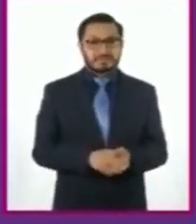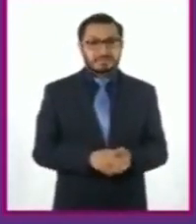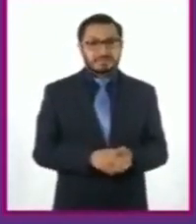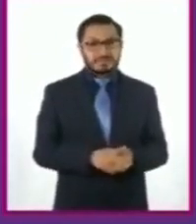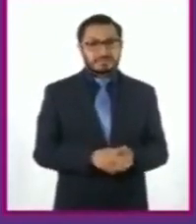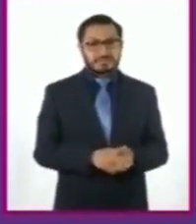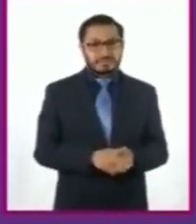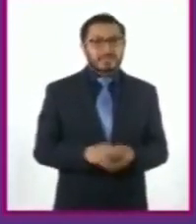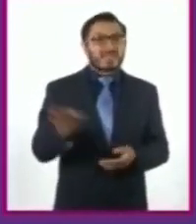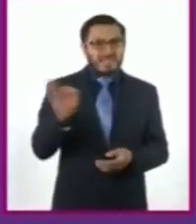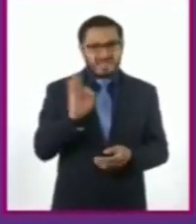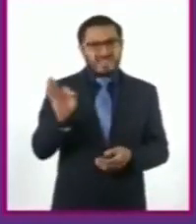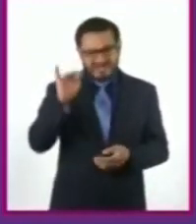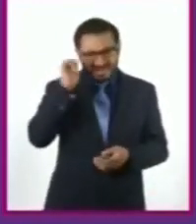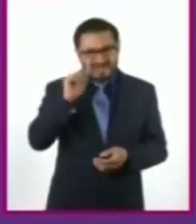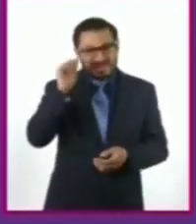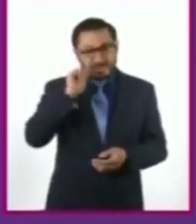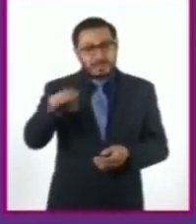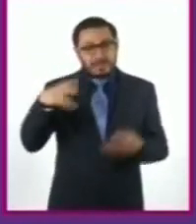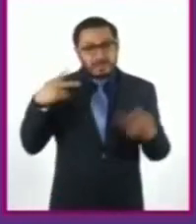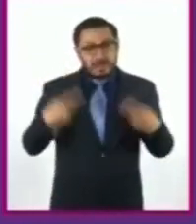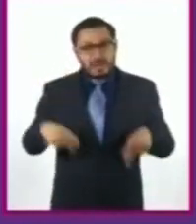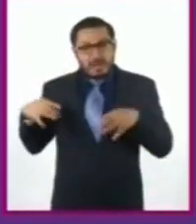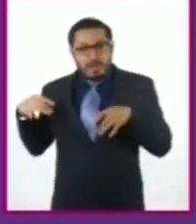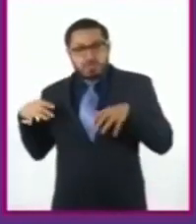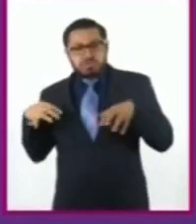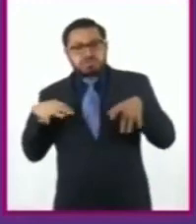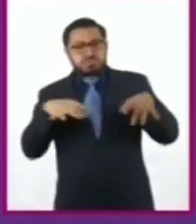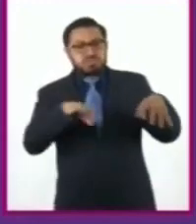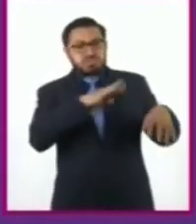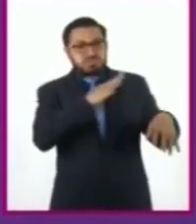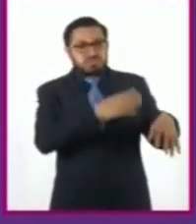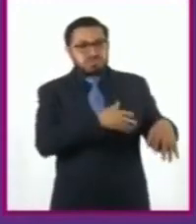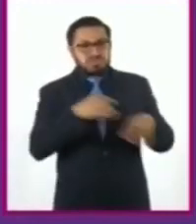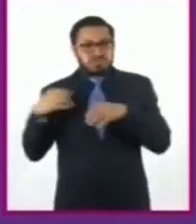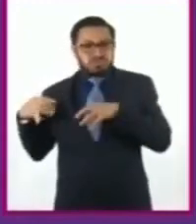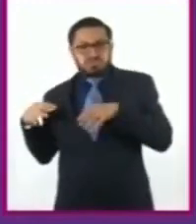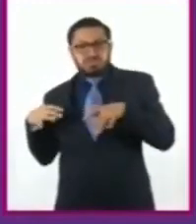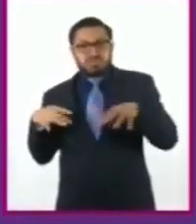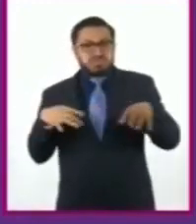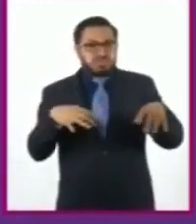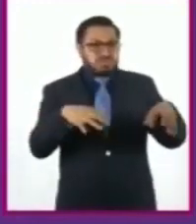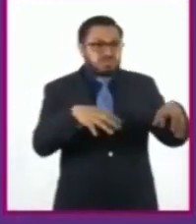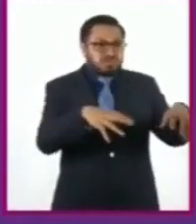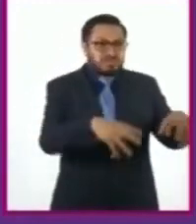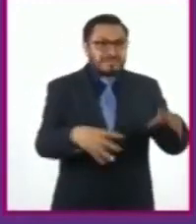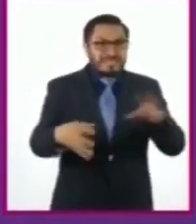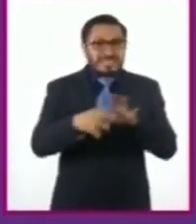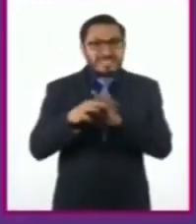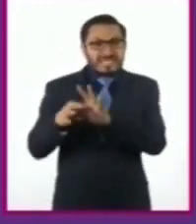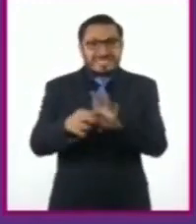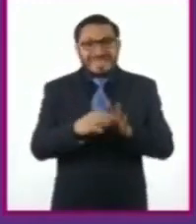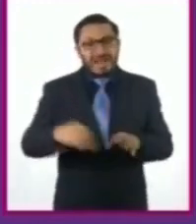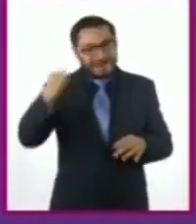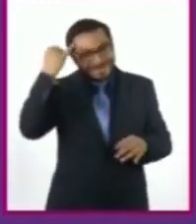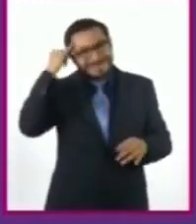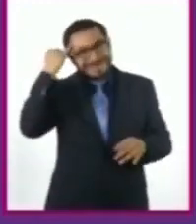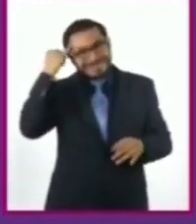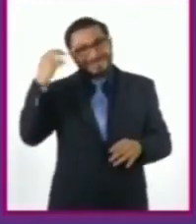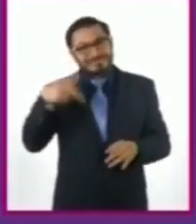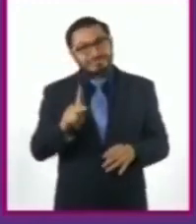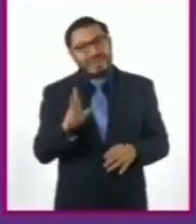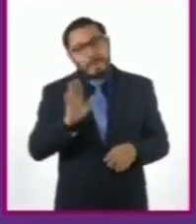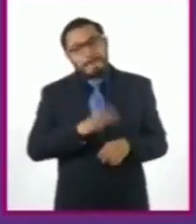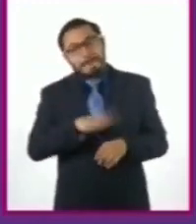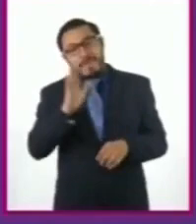como tú sabes, los españoles llegaron con aliados muy importantes indígenas, pero con otros aliados que